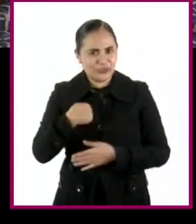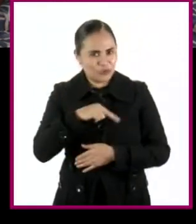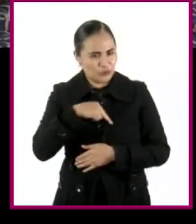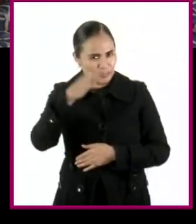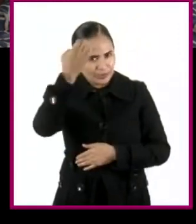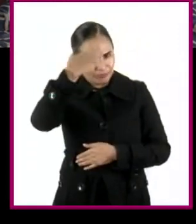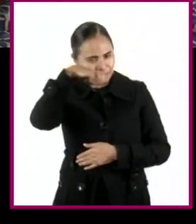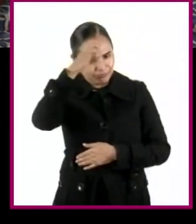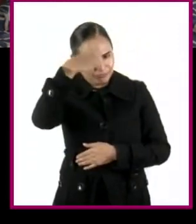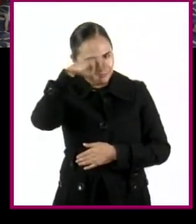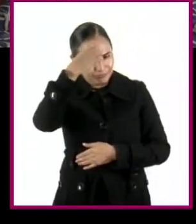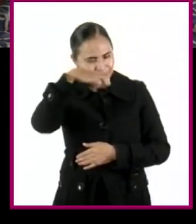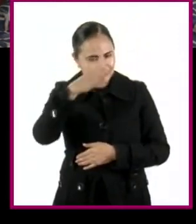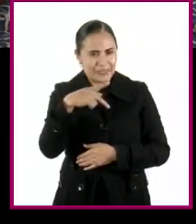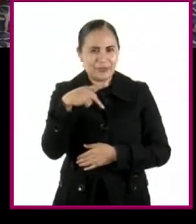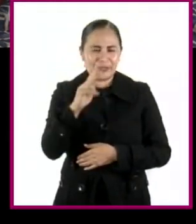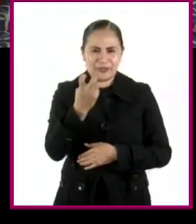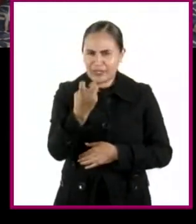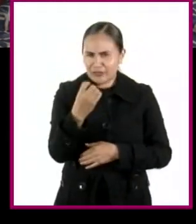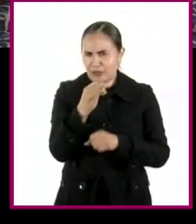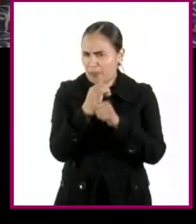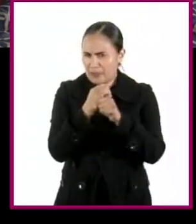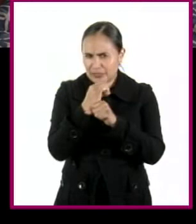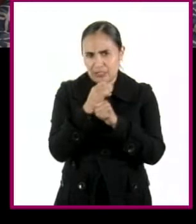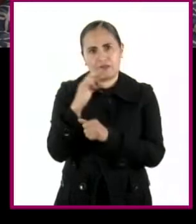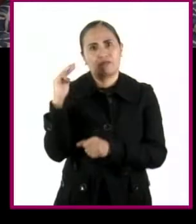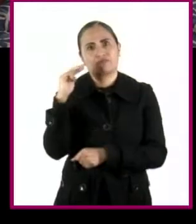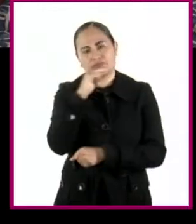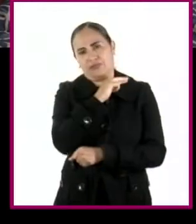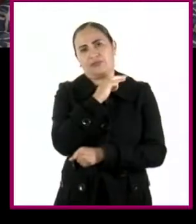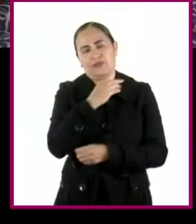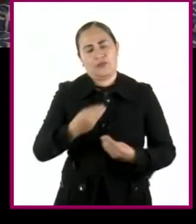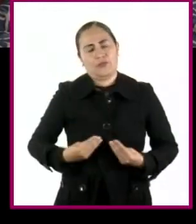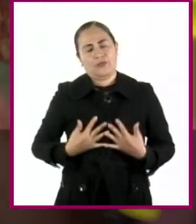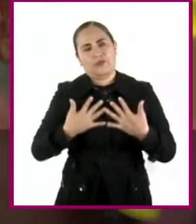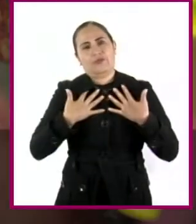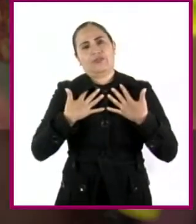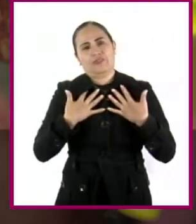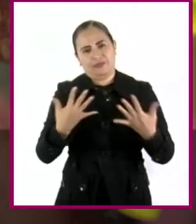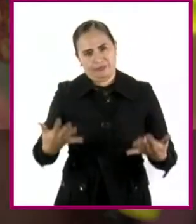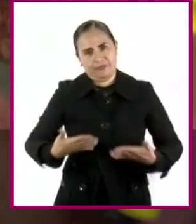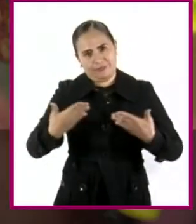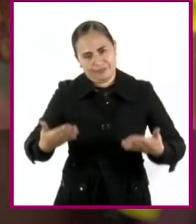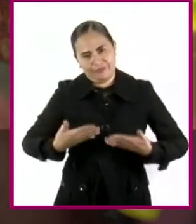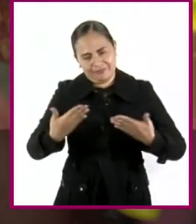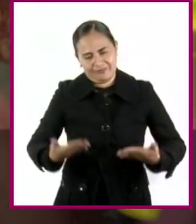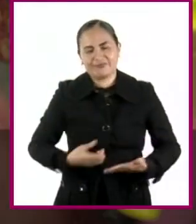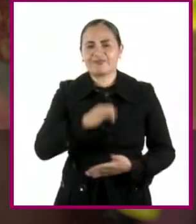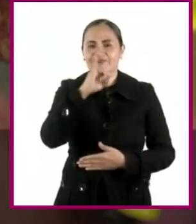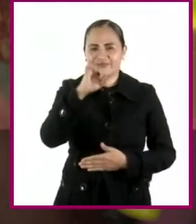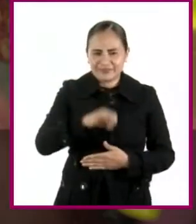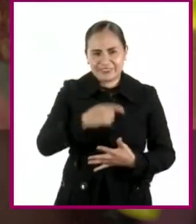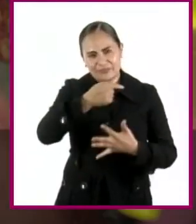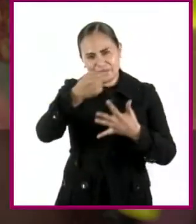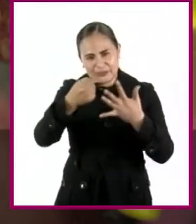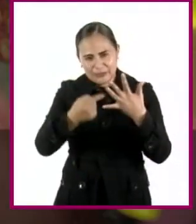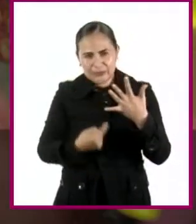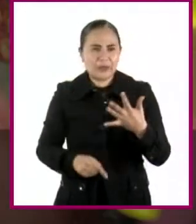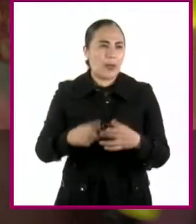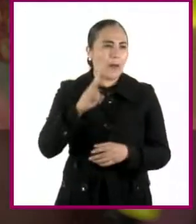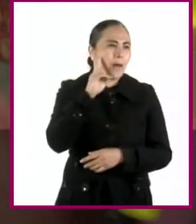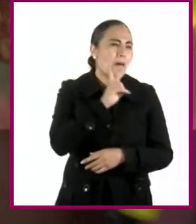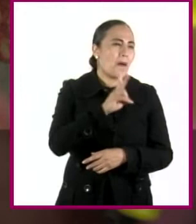experiencias. Pero eso es lo que hace un buen investigador rápido y animoso. Llevar a cabo las prácticas de campo